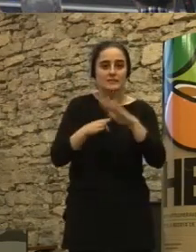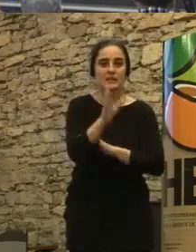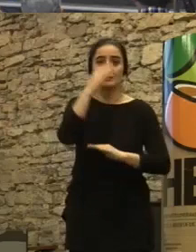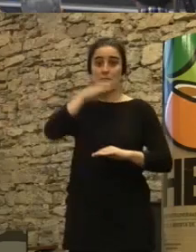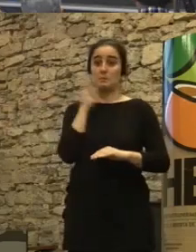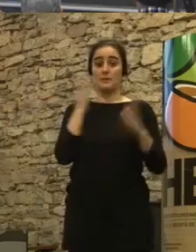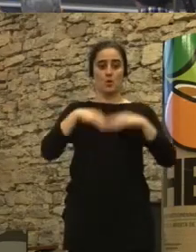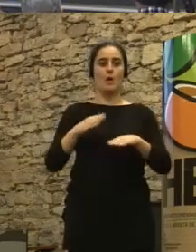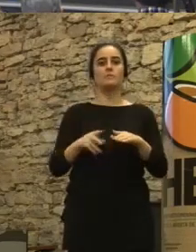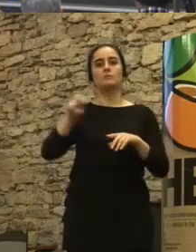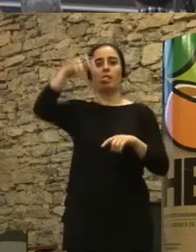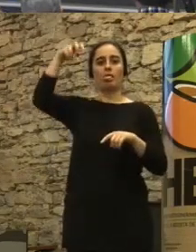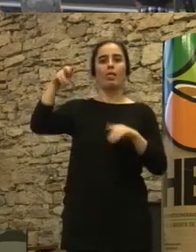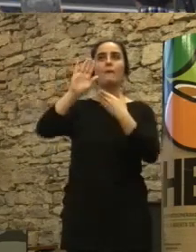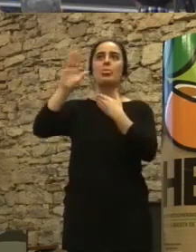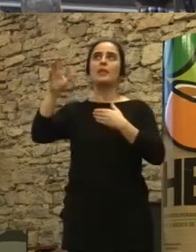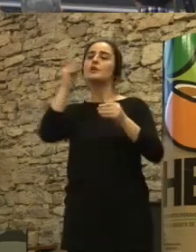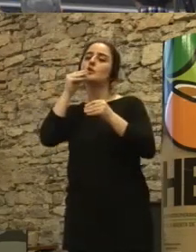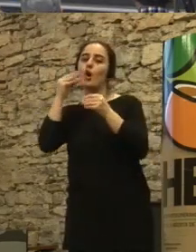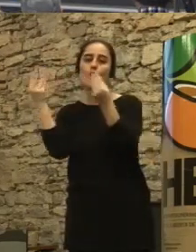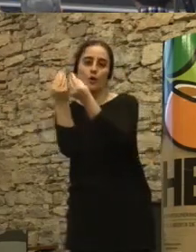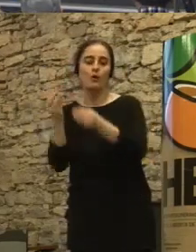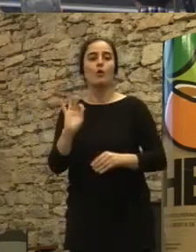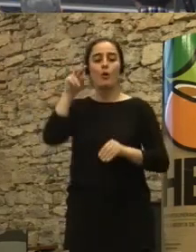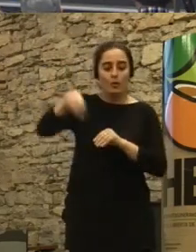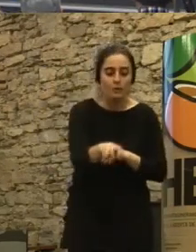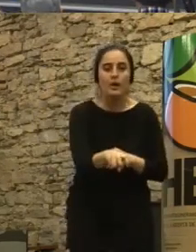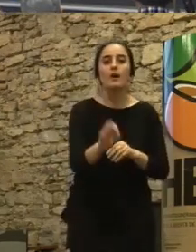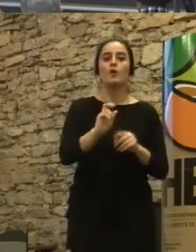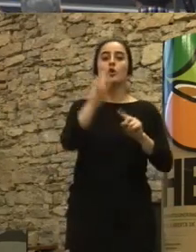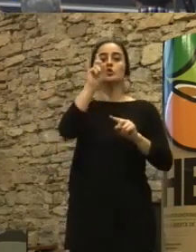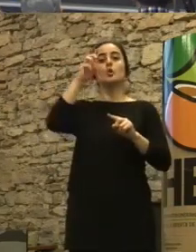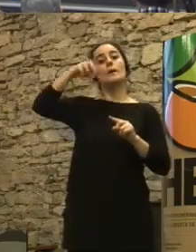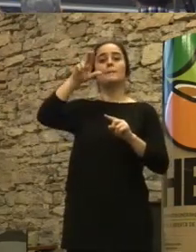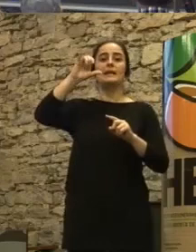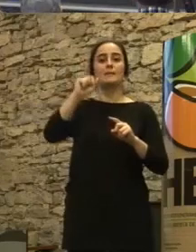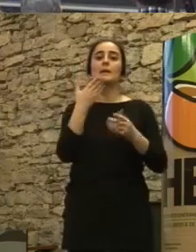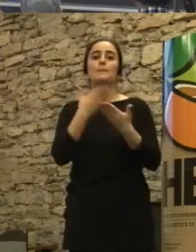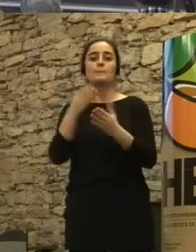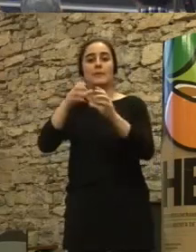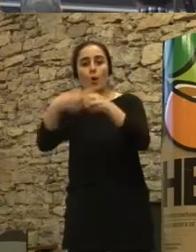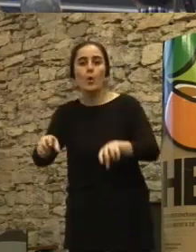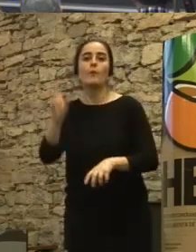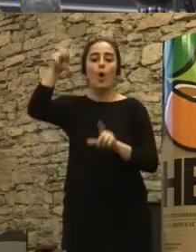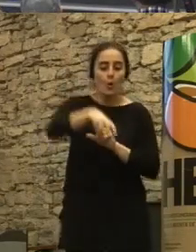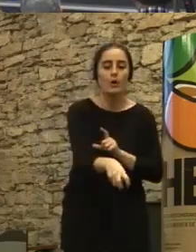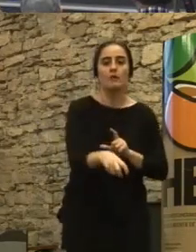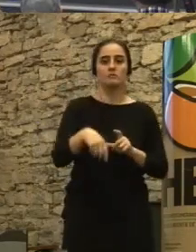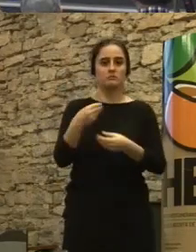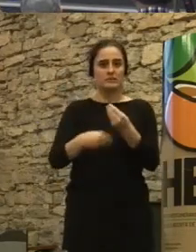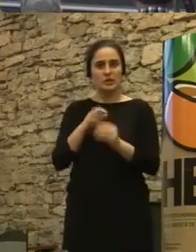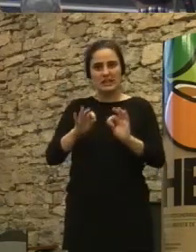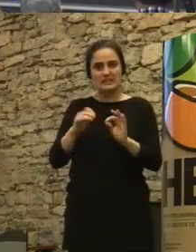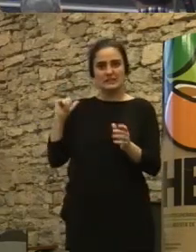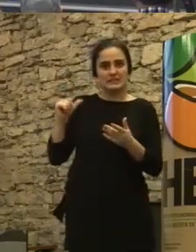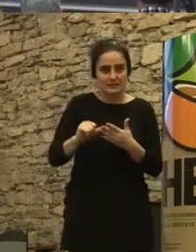tu madre, y subirte a merendar con el vecino, bajar a no sé qué, que sube donde la Mari Carmen a pedirle un huevo, baja donde claro. No sé qué, esto lo hemos hecho